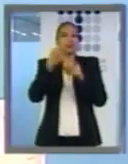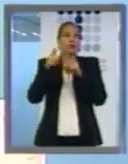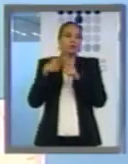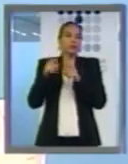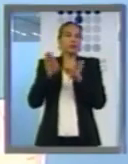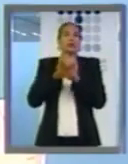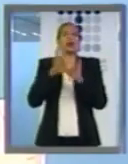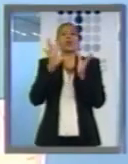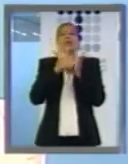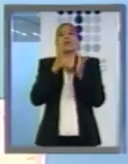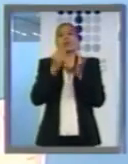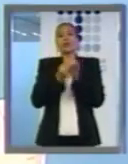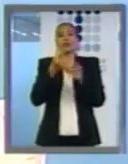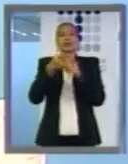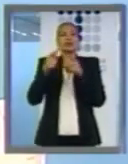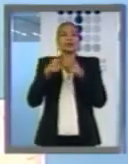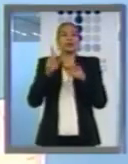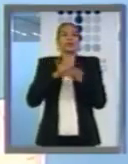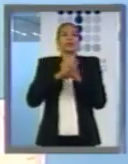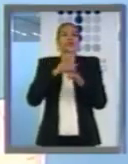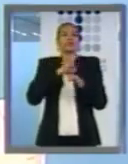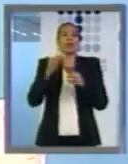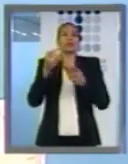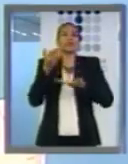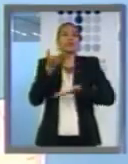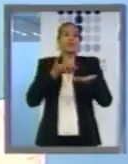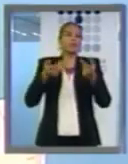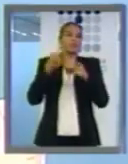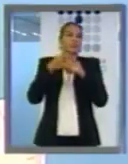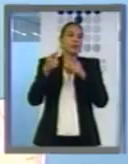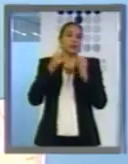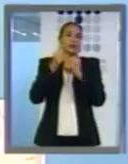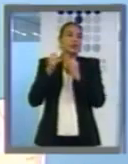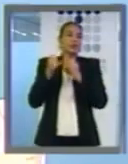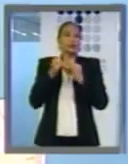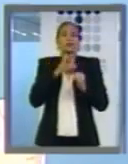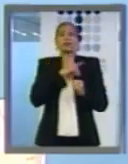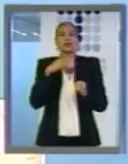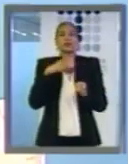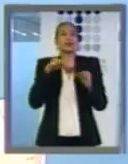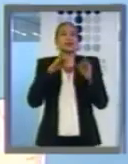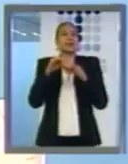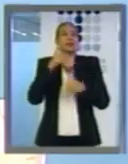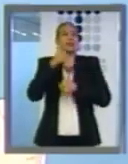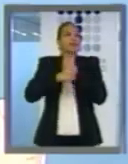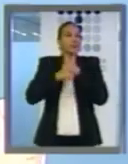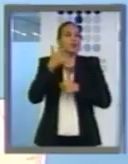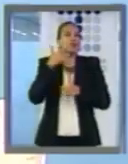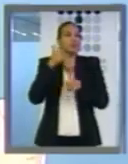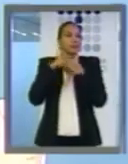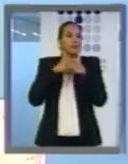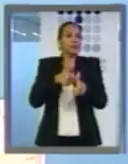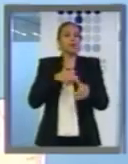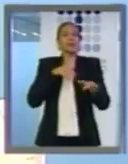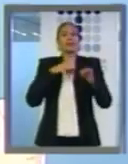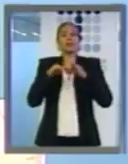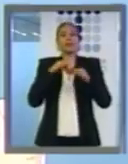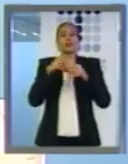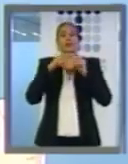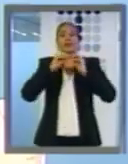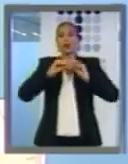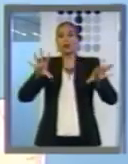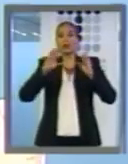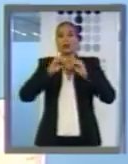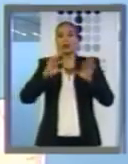difusión, creo que las organizaciones, los académicos, tenemos que tratar de seguir con esta labor de difusión